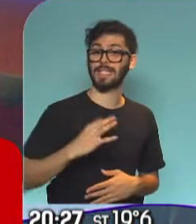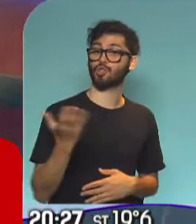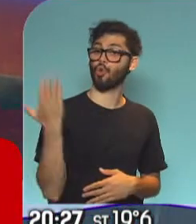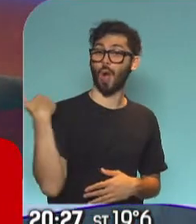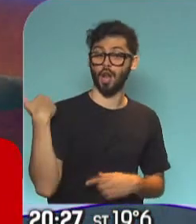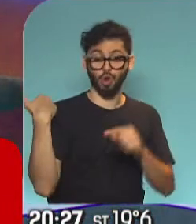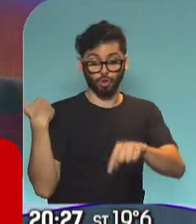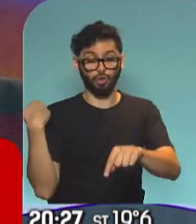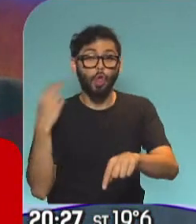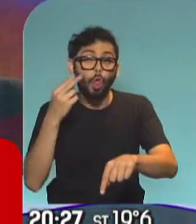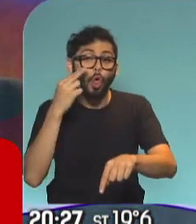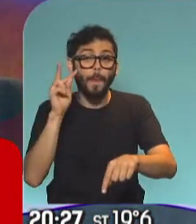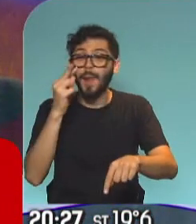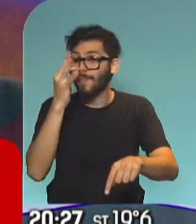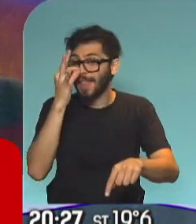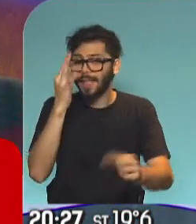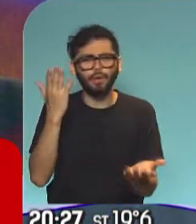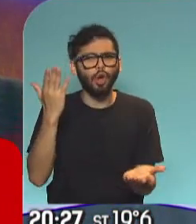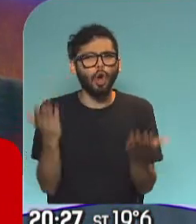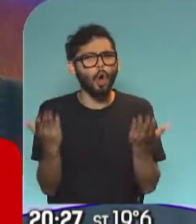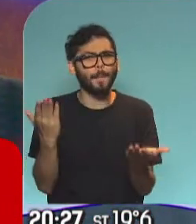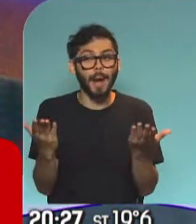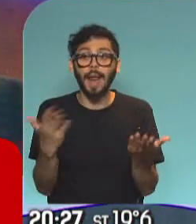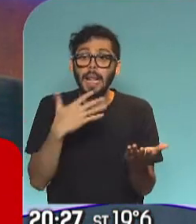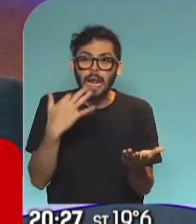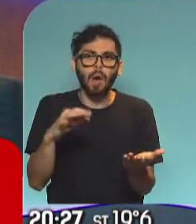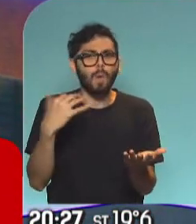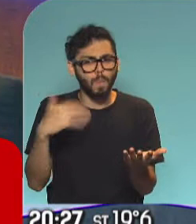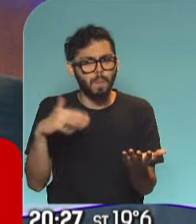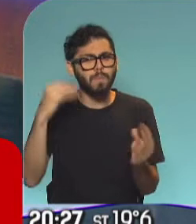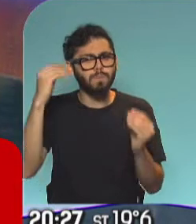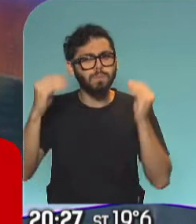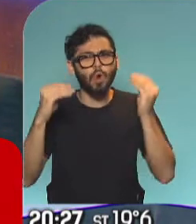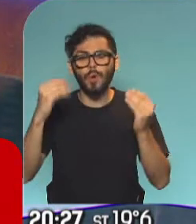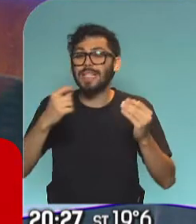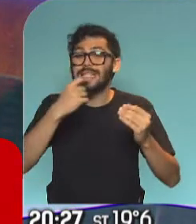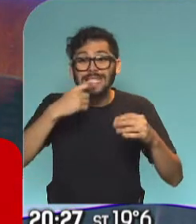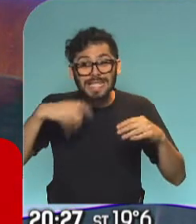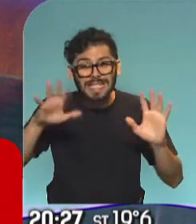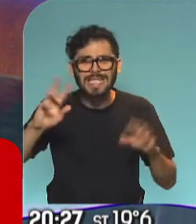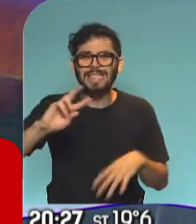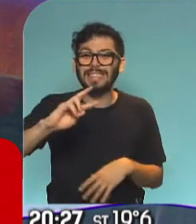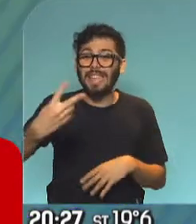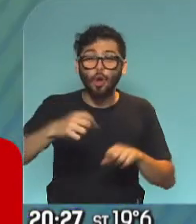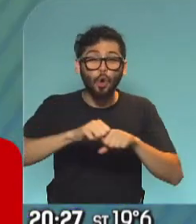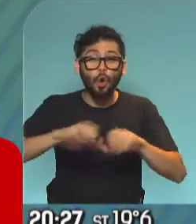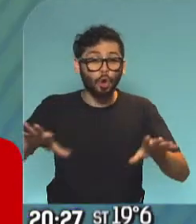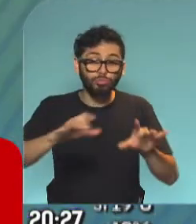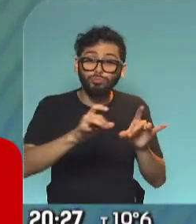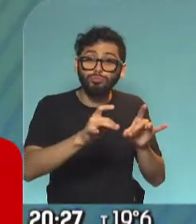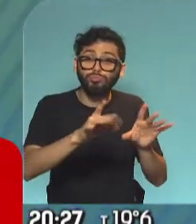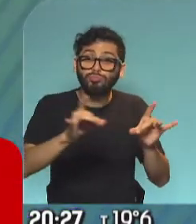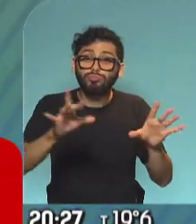el 2020, y realmente es para preocuparse, porque si nos llega a agarrar una segunda ola con tanto número